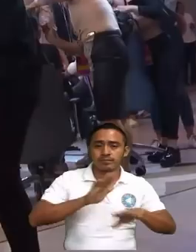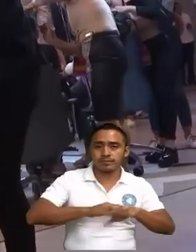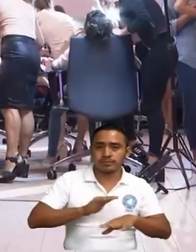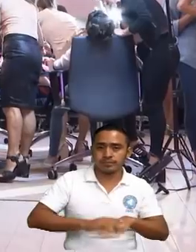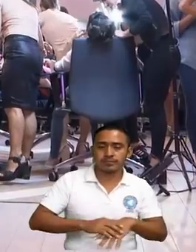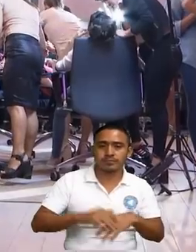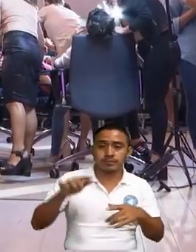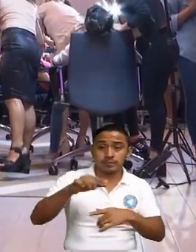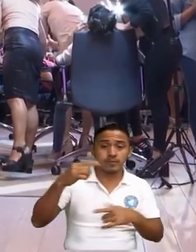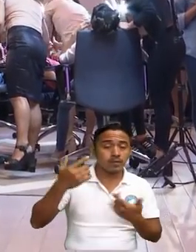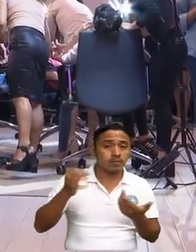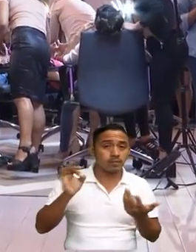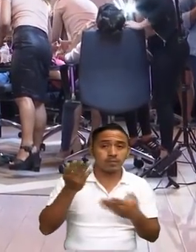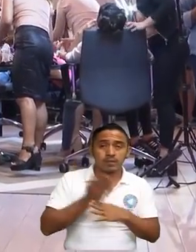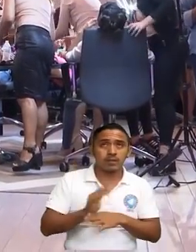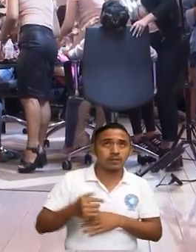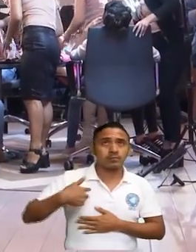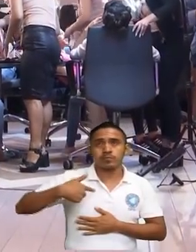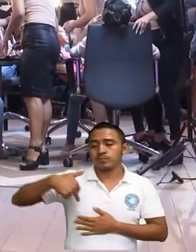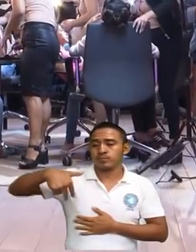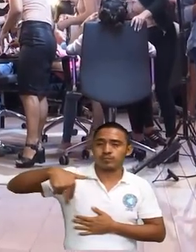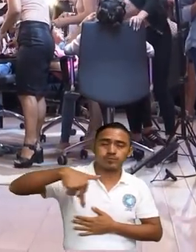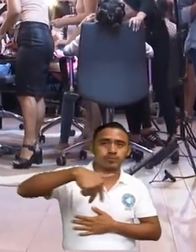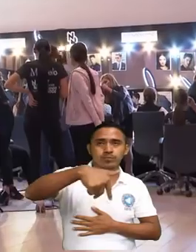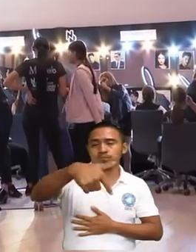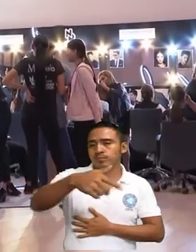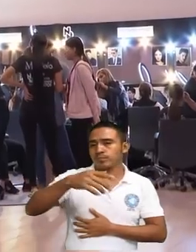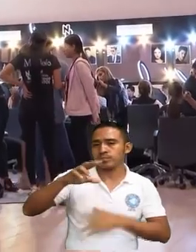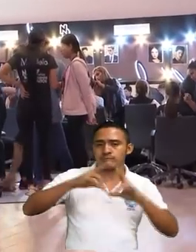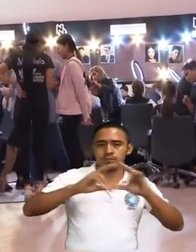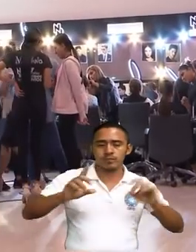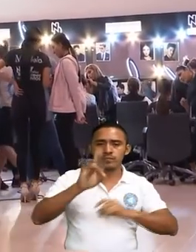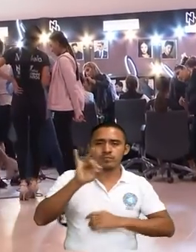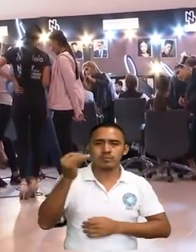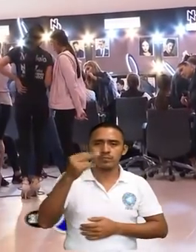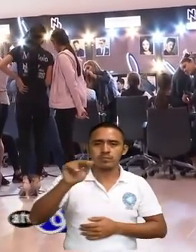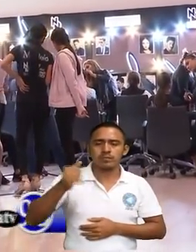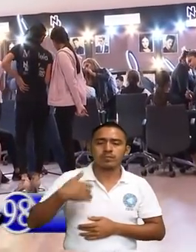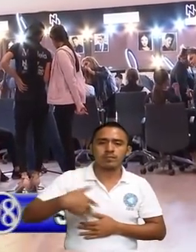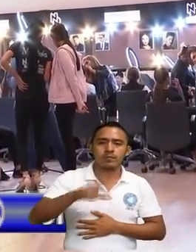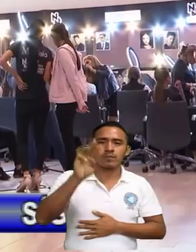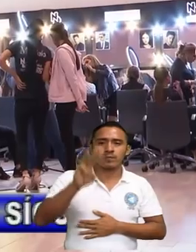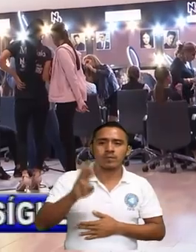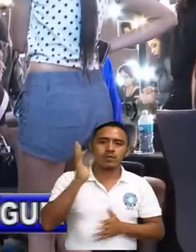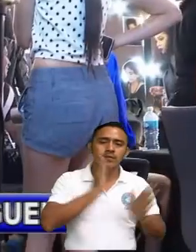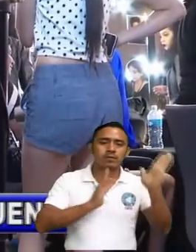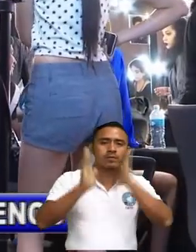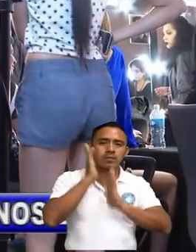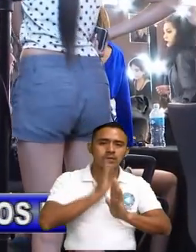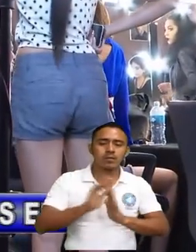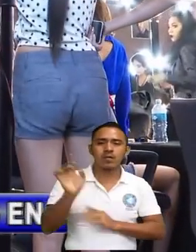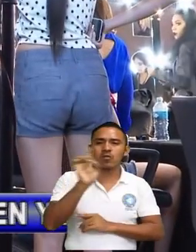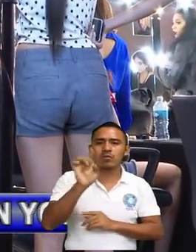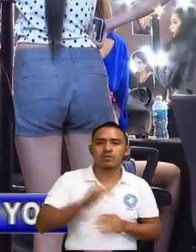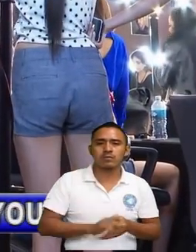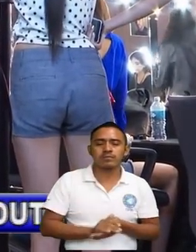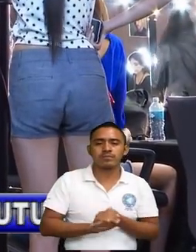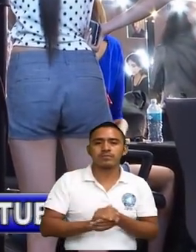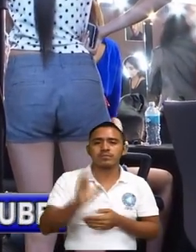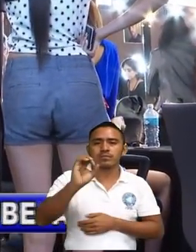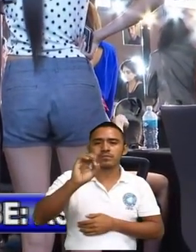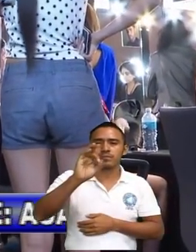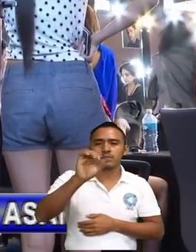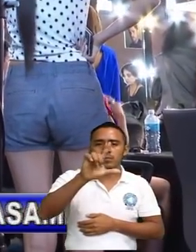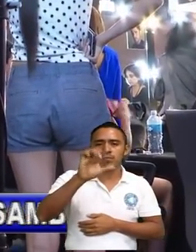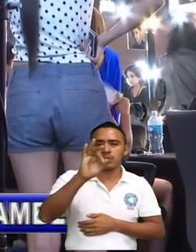al casting de modelos para la pasarela de Nicaragua Diseña se efectuará el próximo 3 de agosto en el Centro de Convenciones Olof